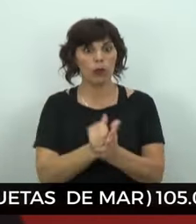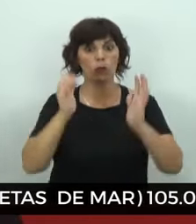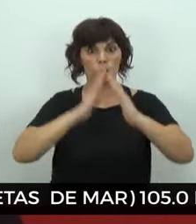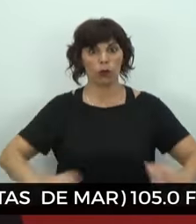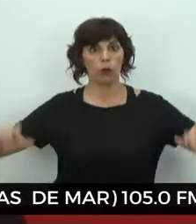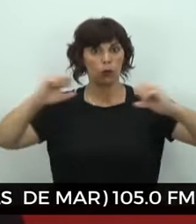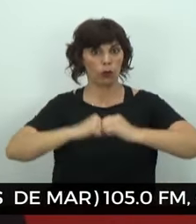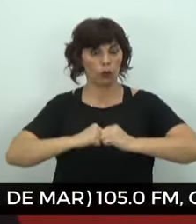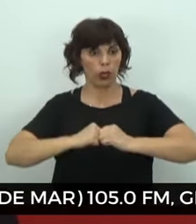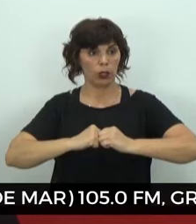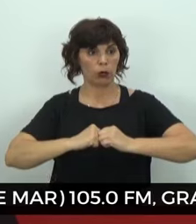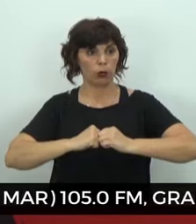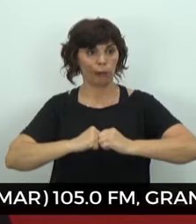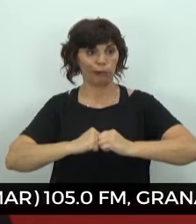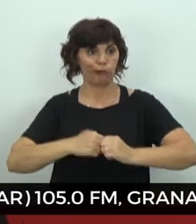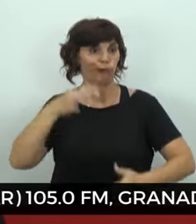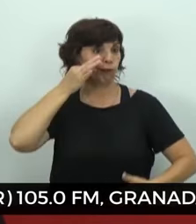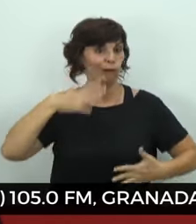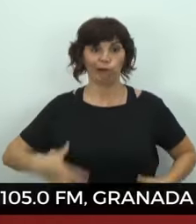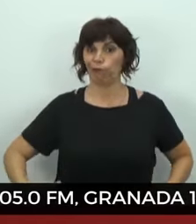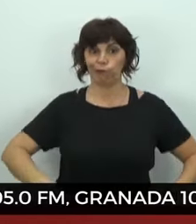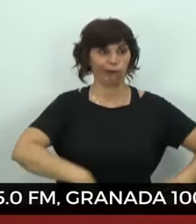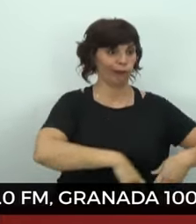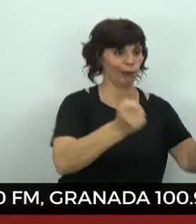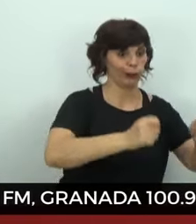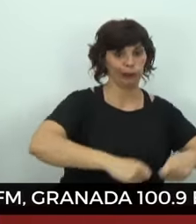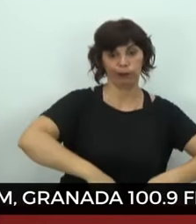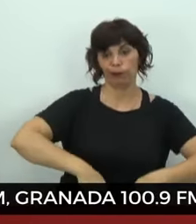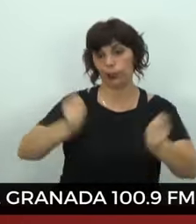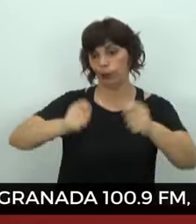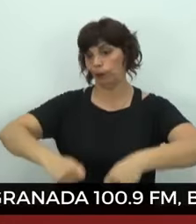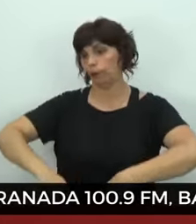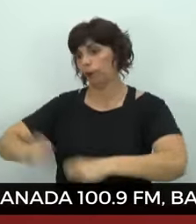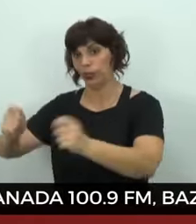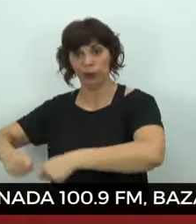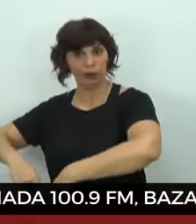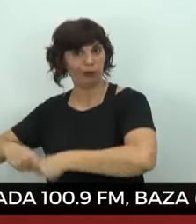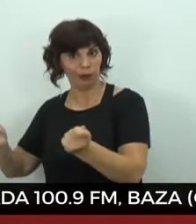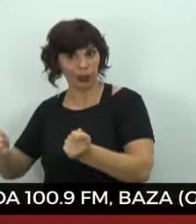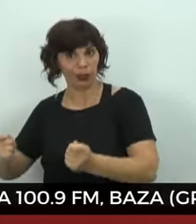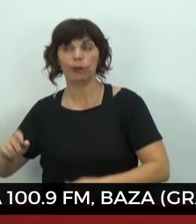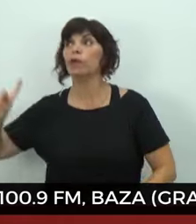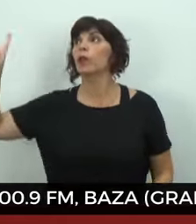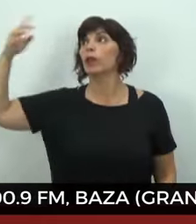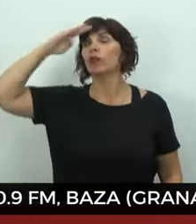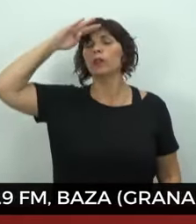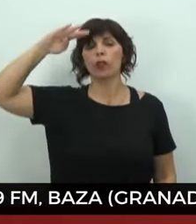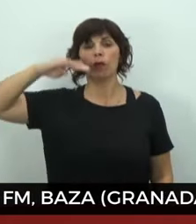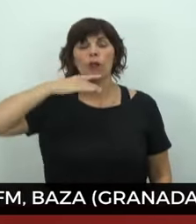el ser humano los rompió, todos, todos. Por eso dijo Dios el Padre que Él iba a